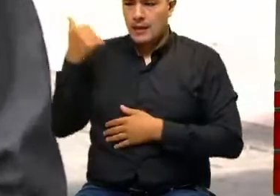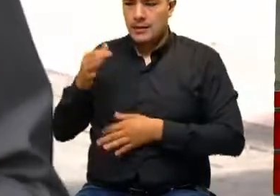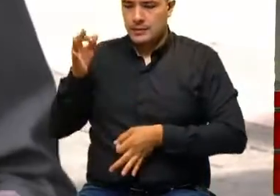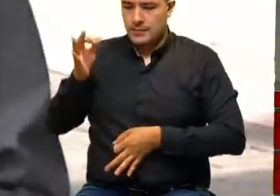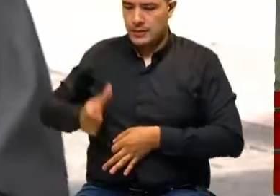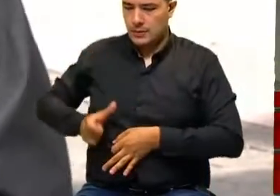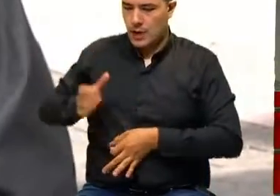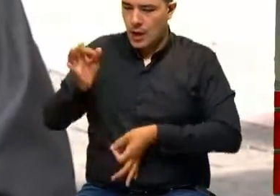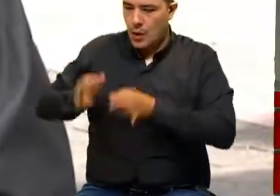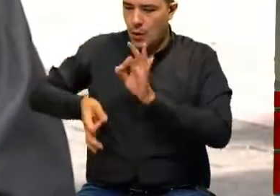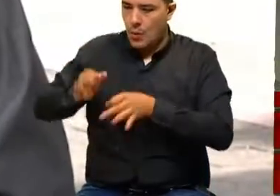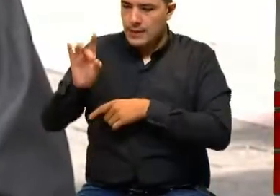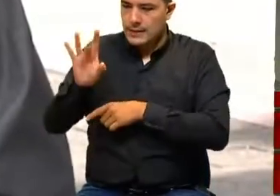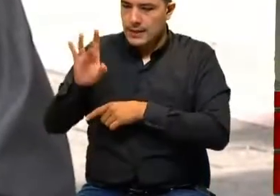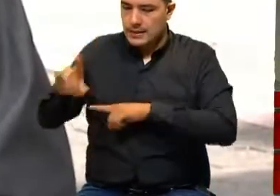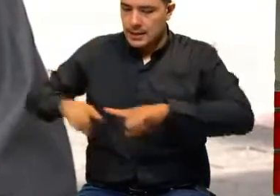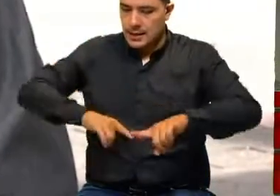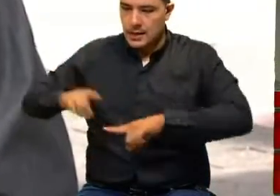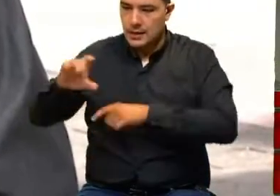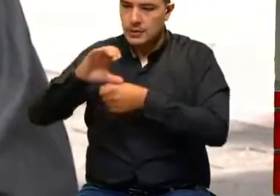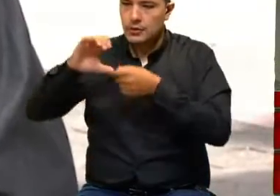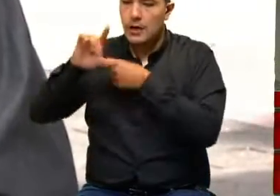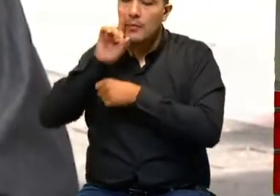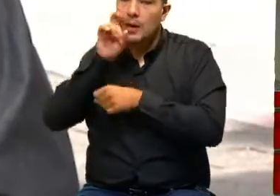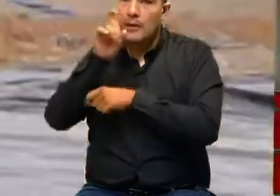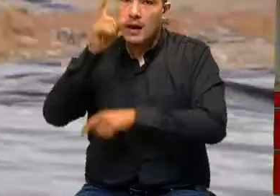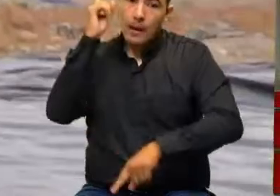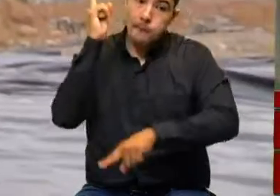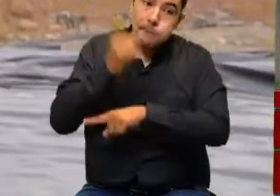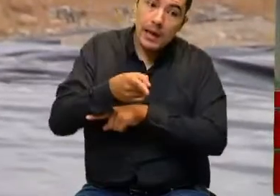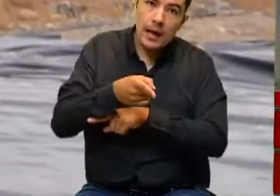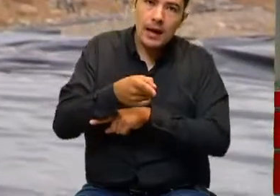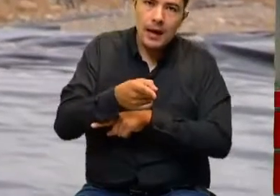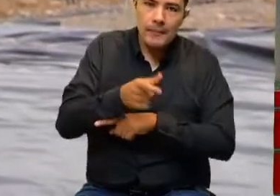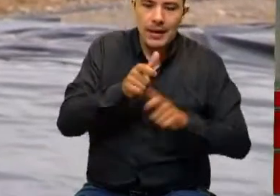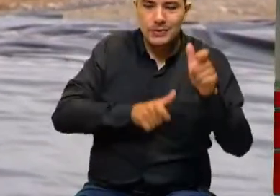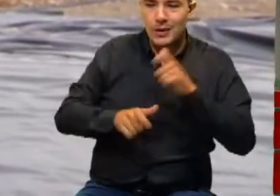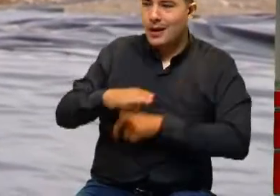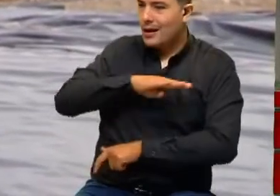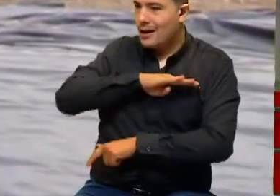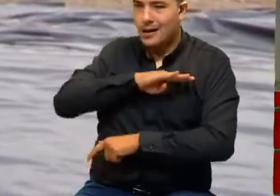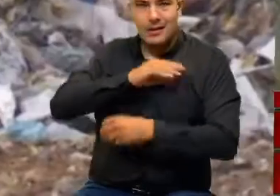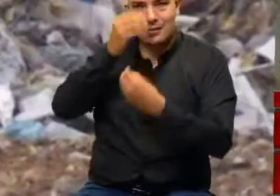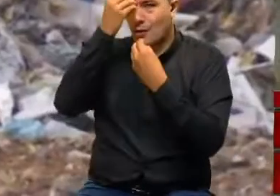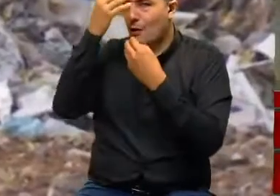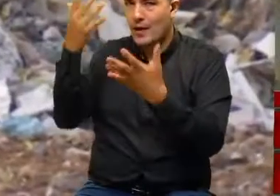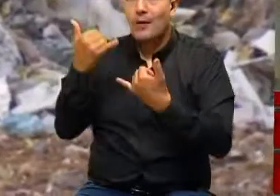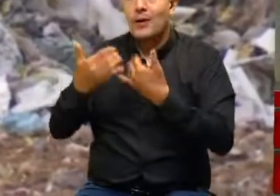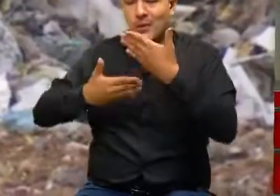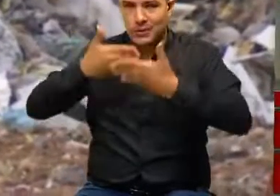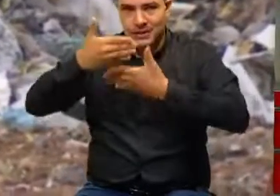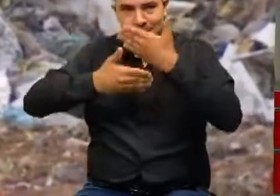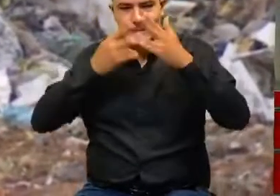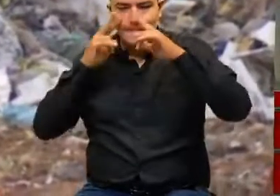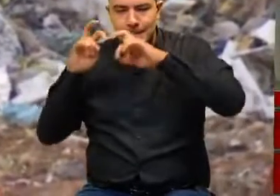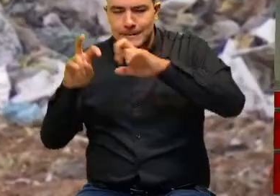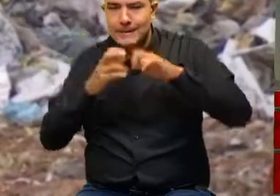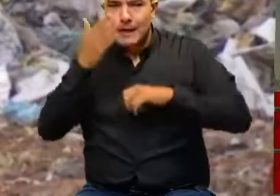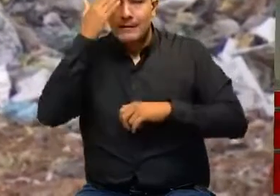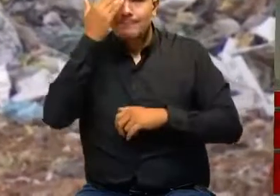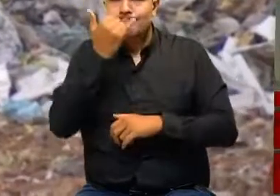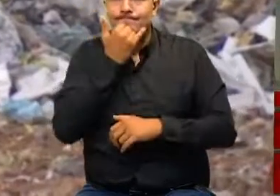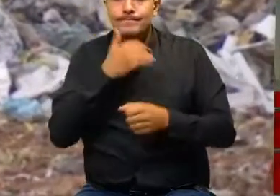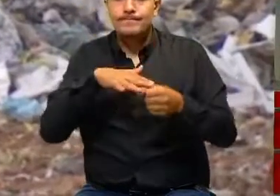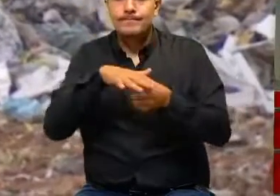judicial que eso lo investiga por parte de la Justicia Penal en Colombia en cabeza de la Fiscalía General de la Nación. Para las autoridades